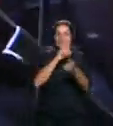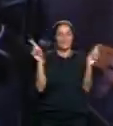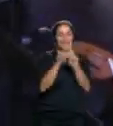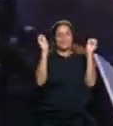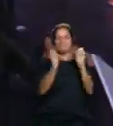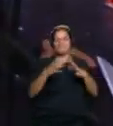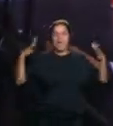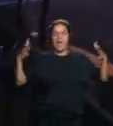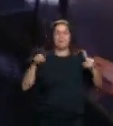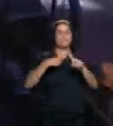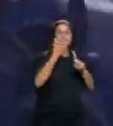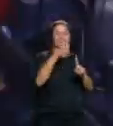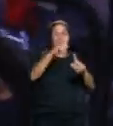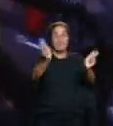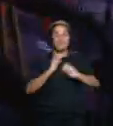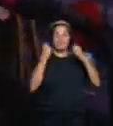me